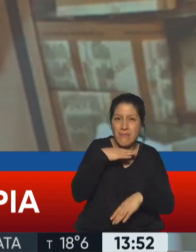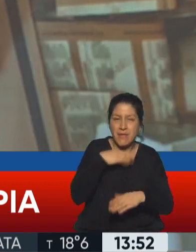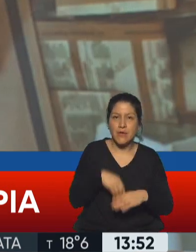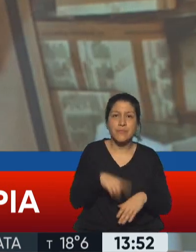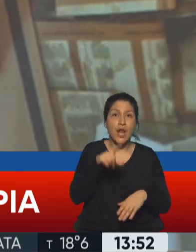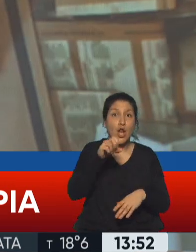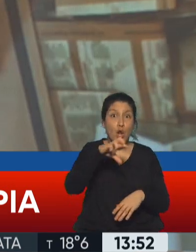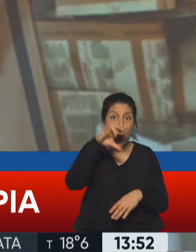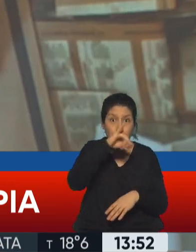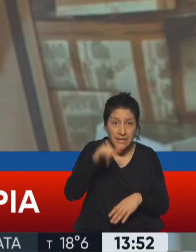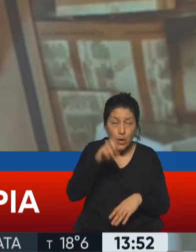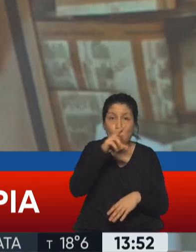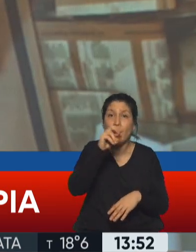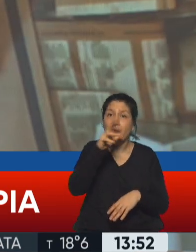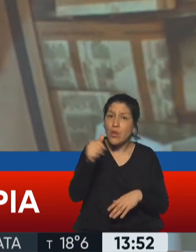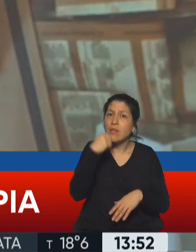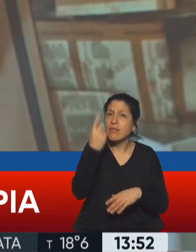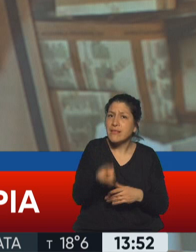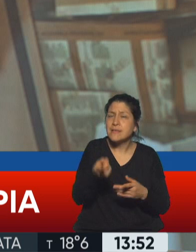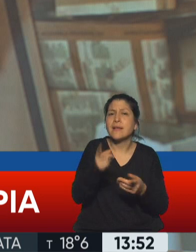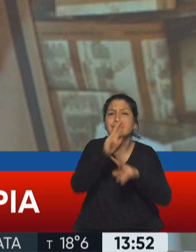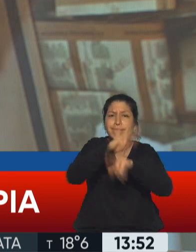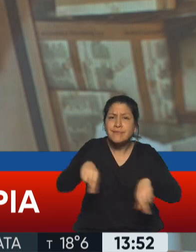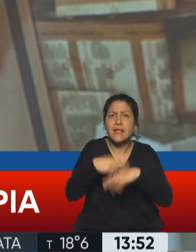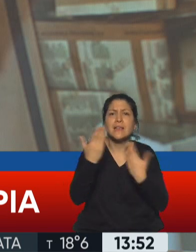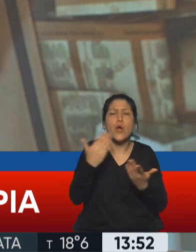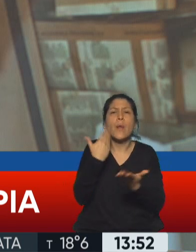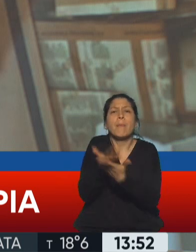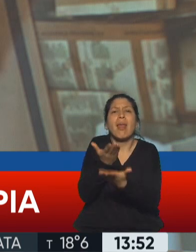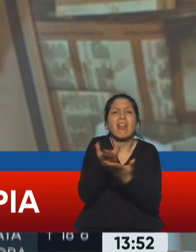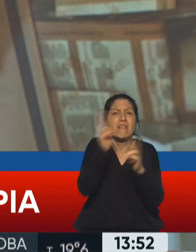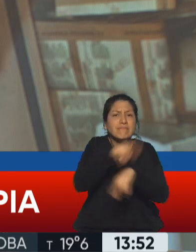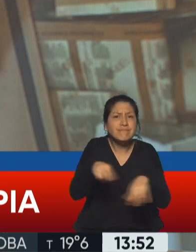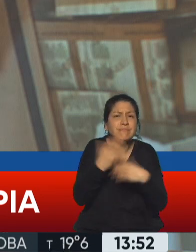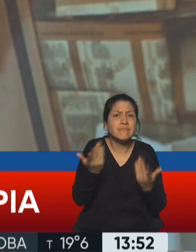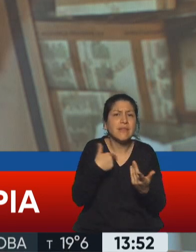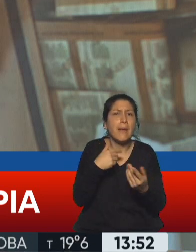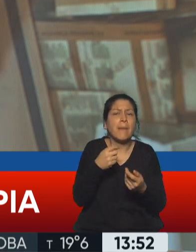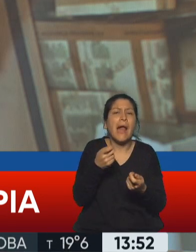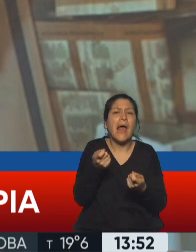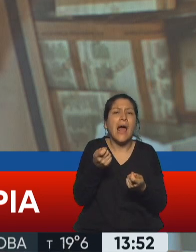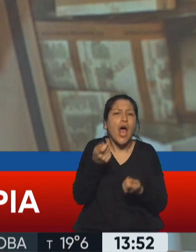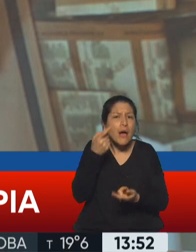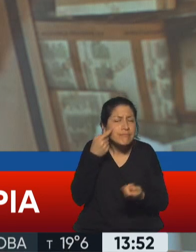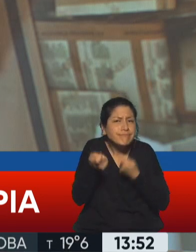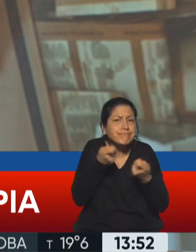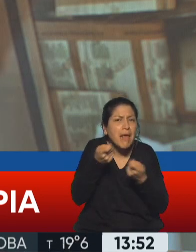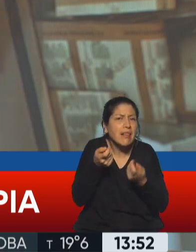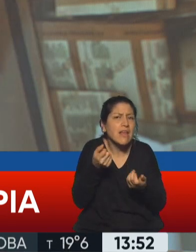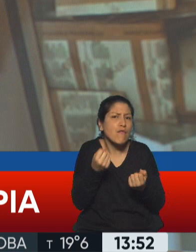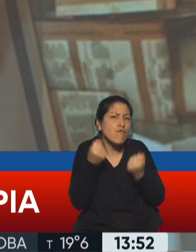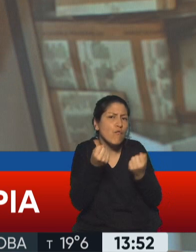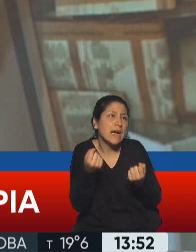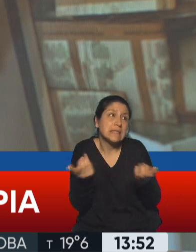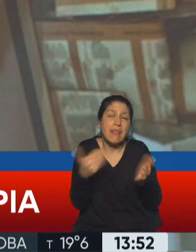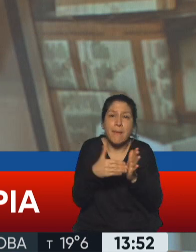Obrador planteó también la posibilidad de un revocatorio, de un referéndum revocatorio para medir sus fuerzas en el caso de que sea necesario,